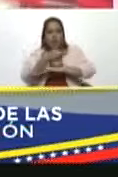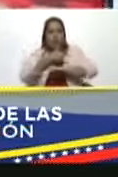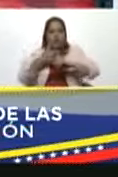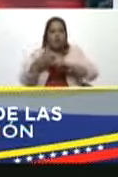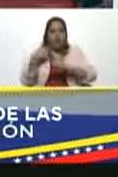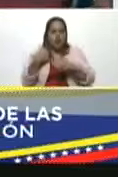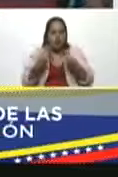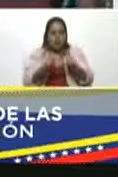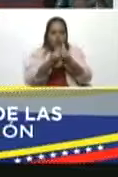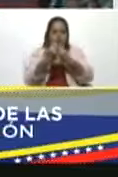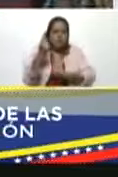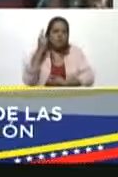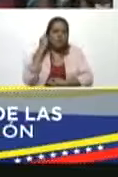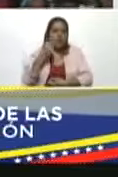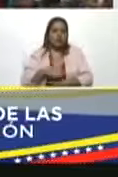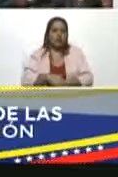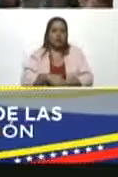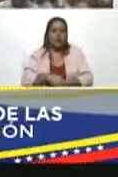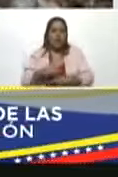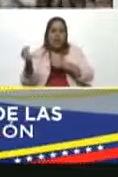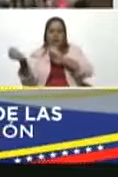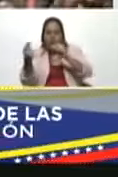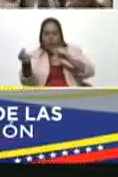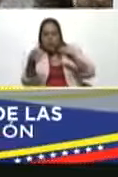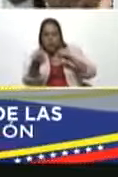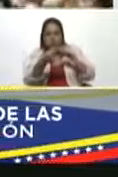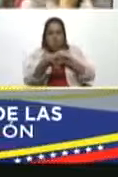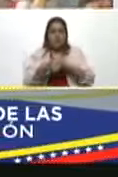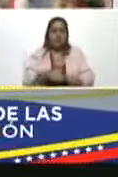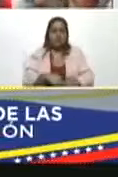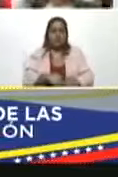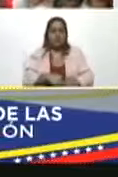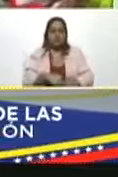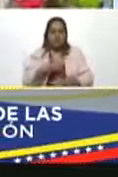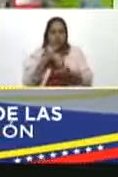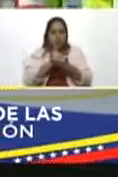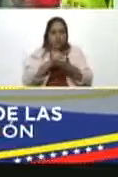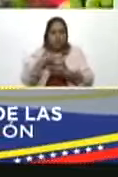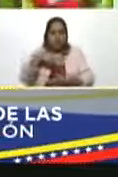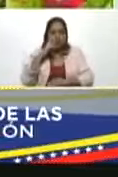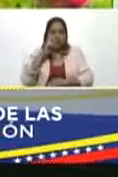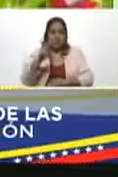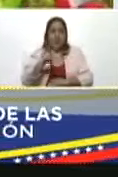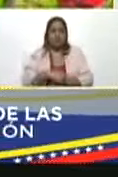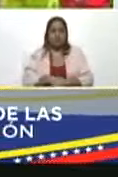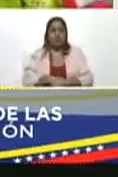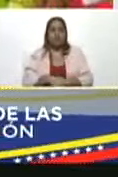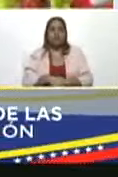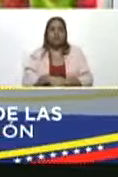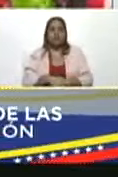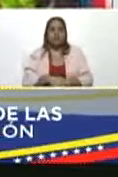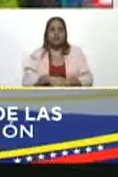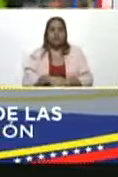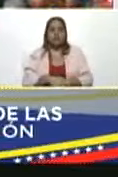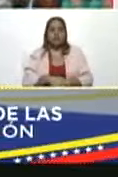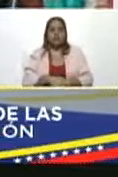estas mujeres, conversando, como ustedes pudieron verlo, y